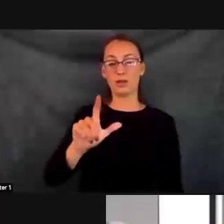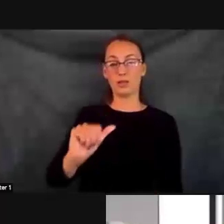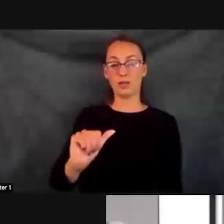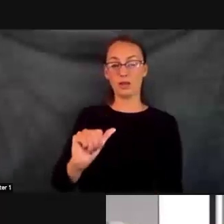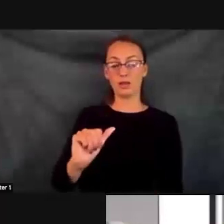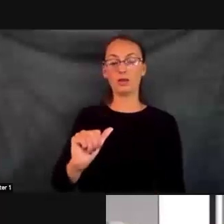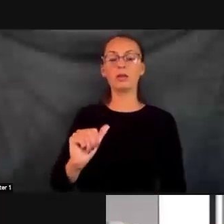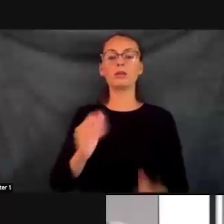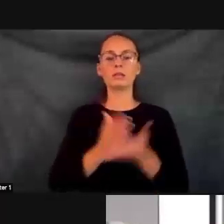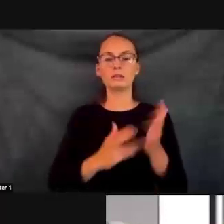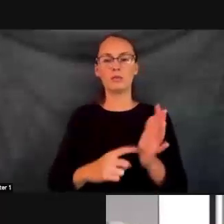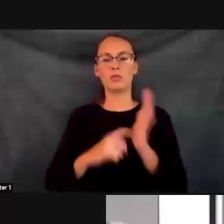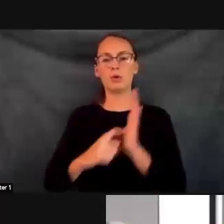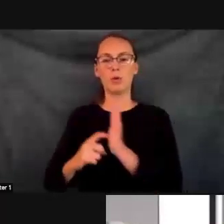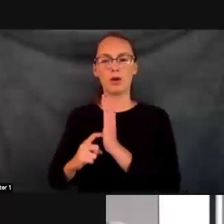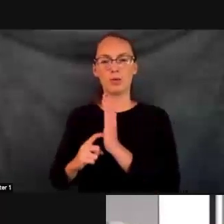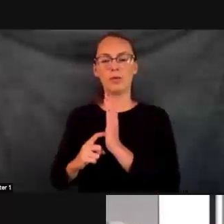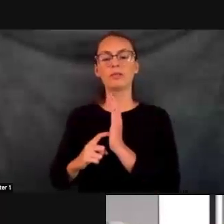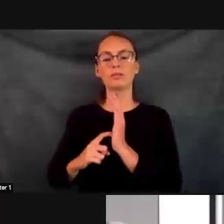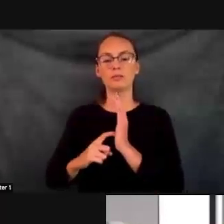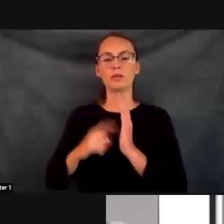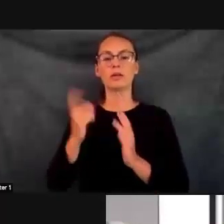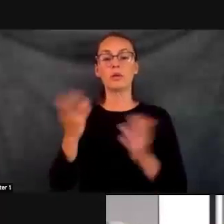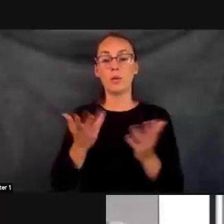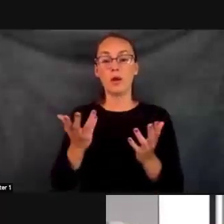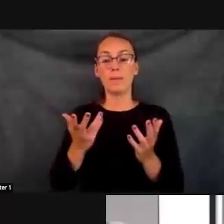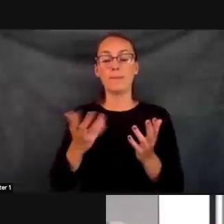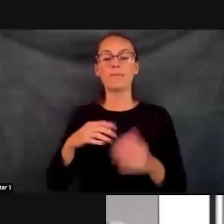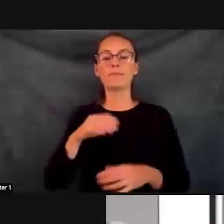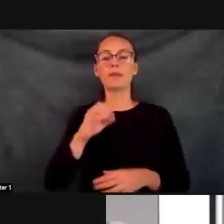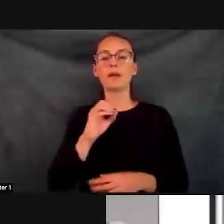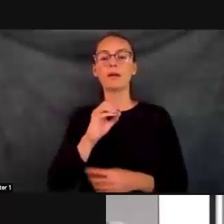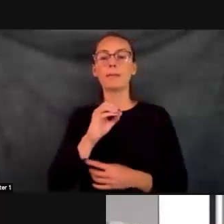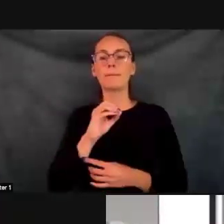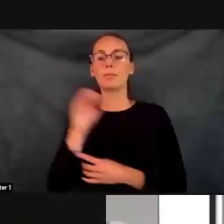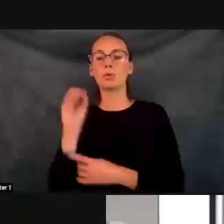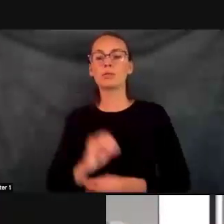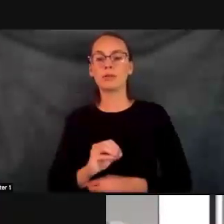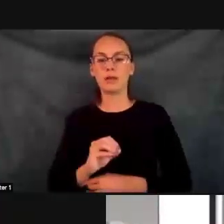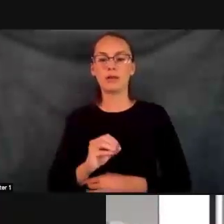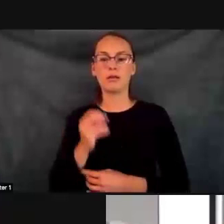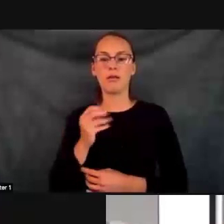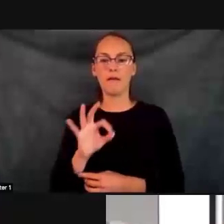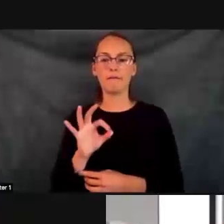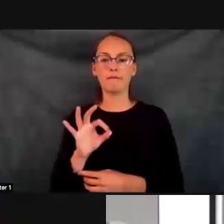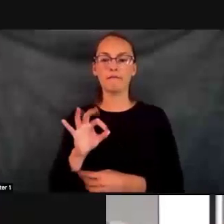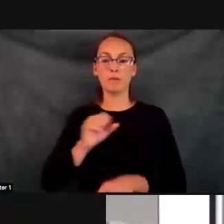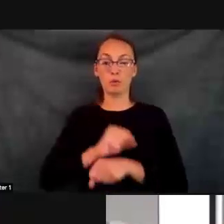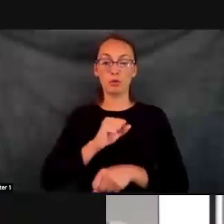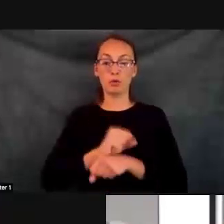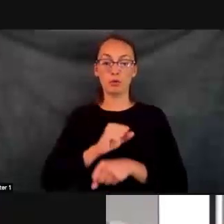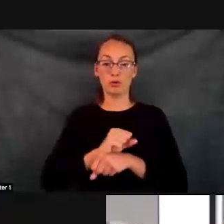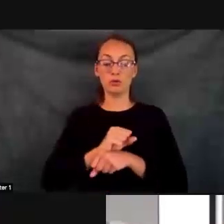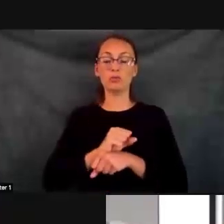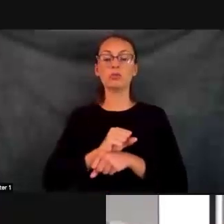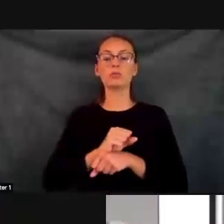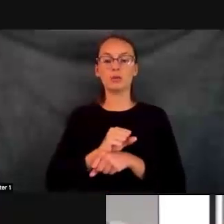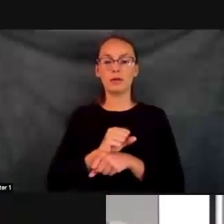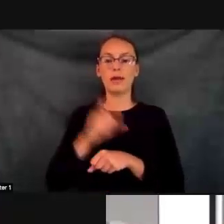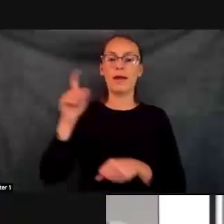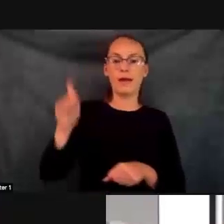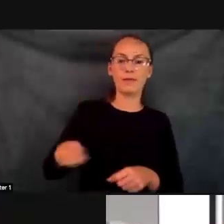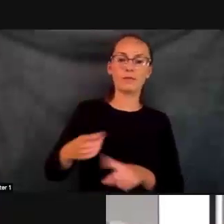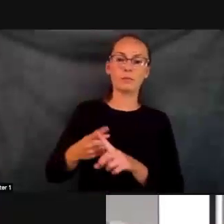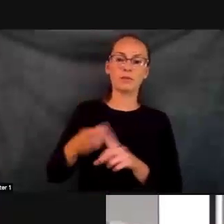los PLAs, los requisitos dicen que un cierto porcentaje de los trabajadores tiene que ver